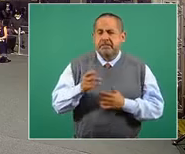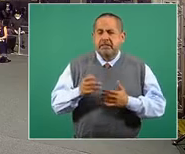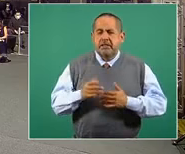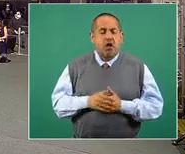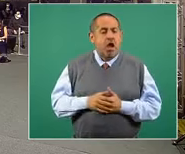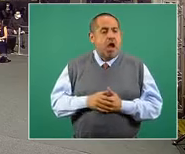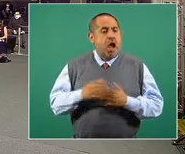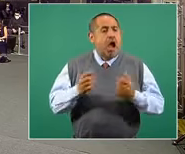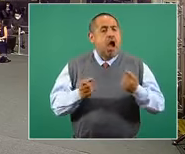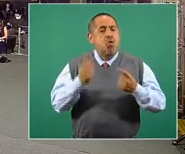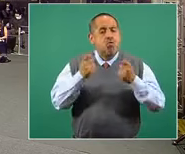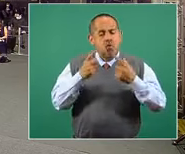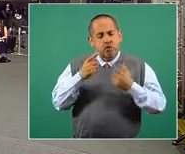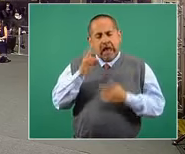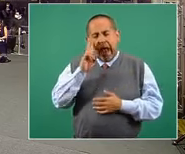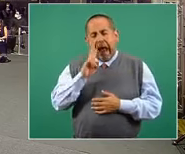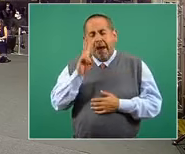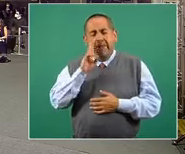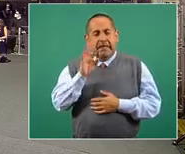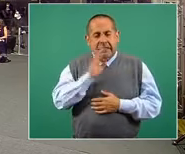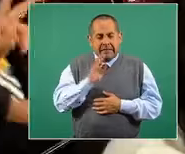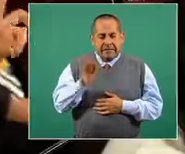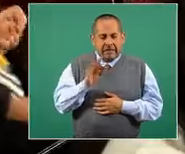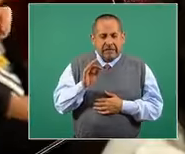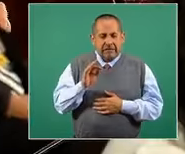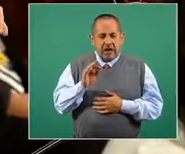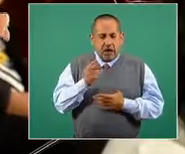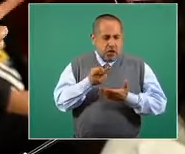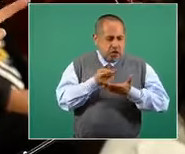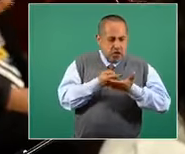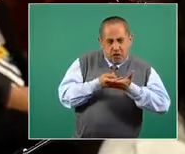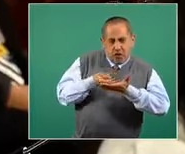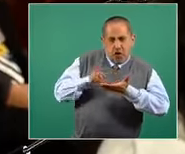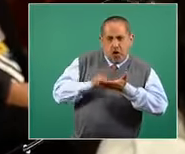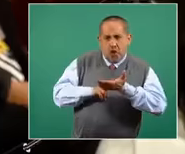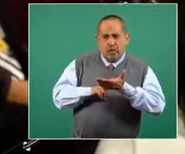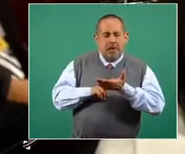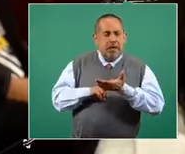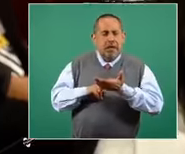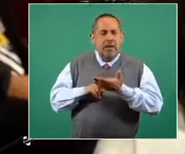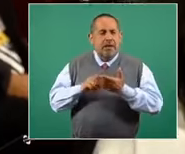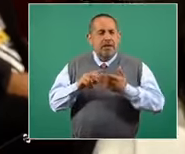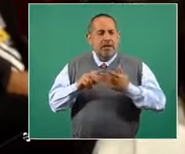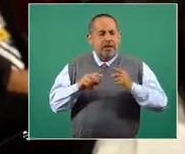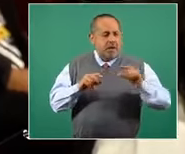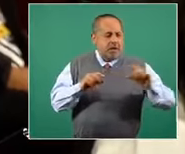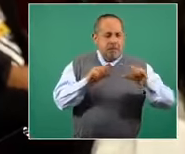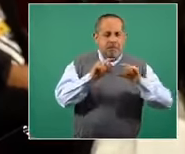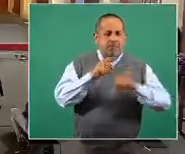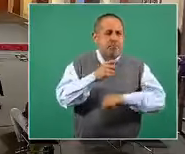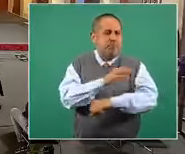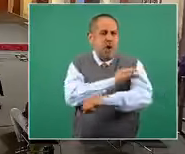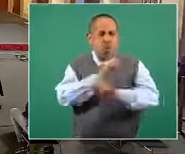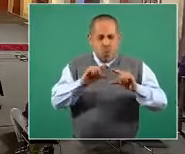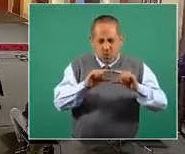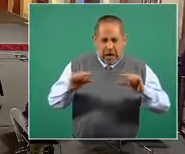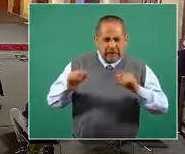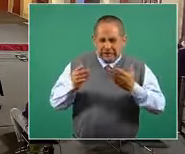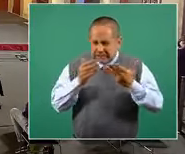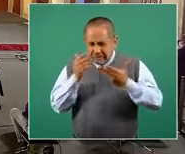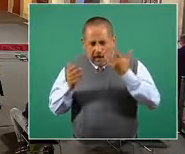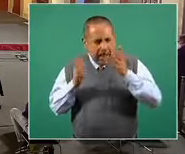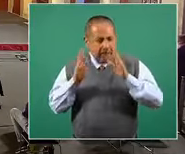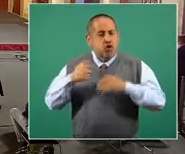en algunos estudios de poder hacer esta combinación de las vacunas, me puse a investigar y encontré algunos